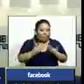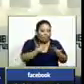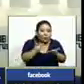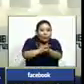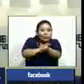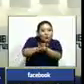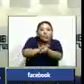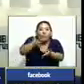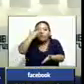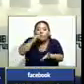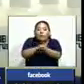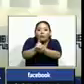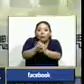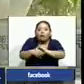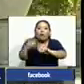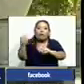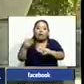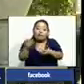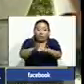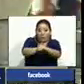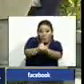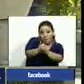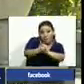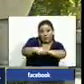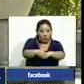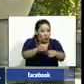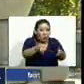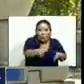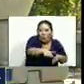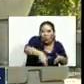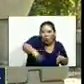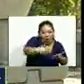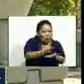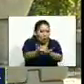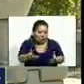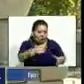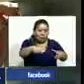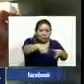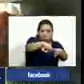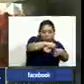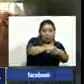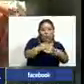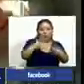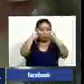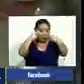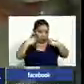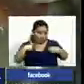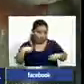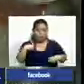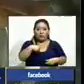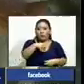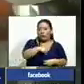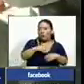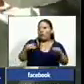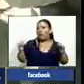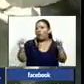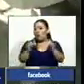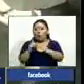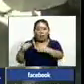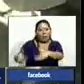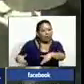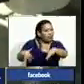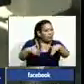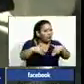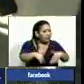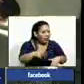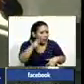alcohol gel, colocación de lavamanos portátiles en lugares públicos, consultas médicas y hasta suspensión de actividades